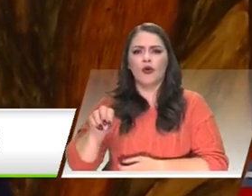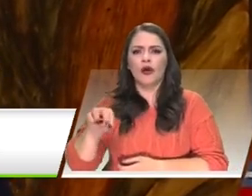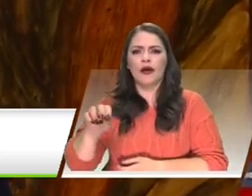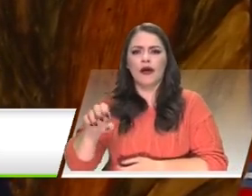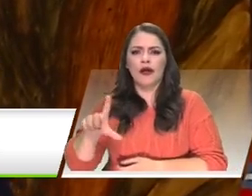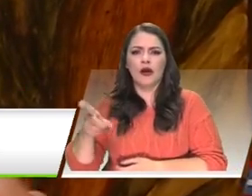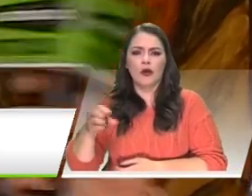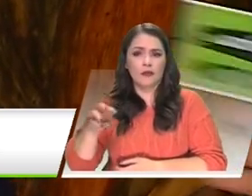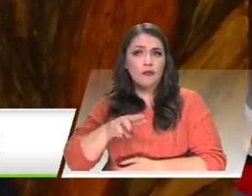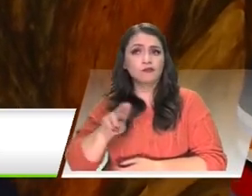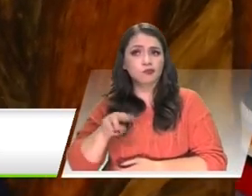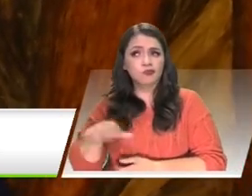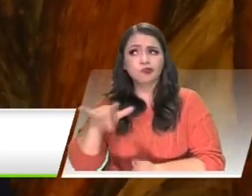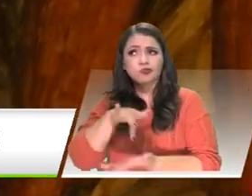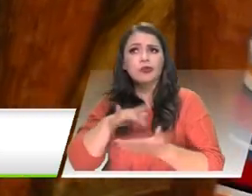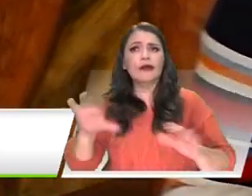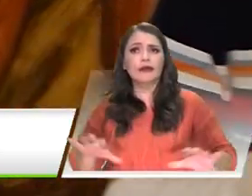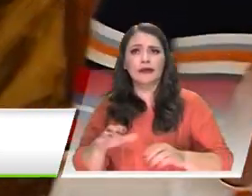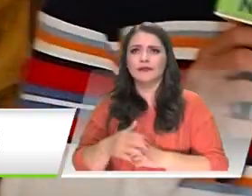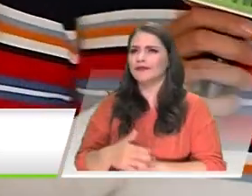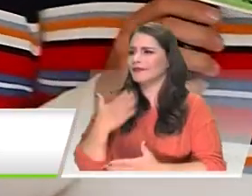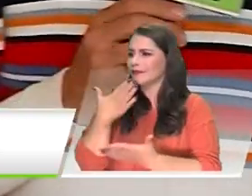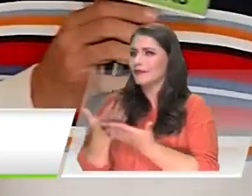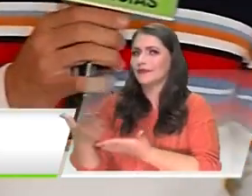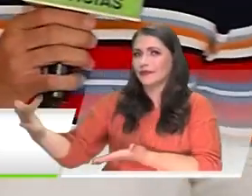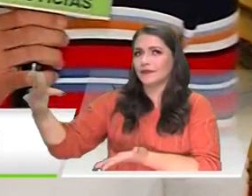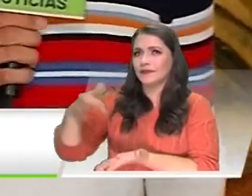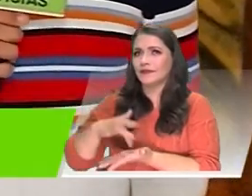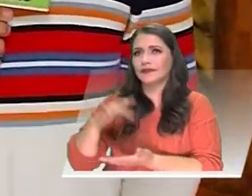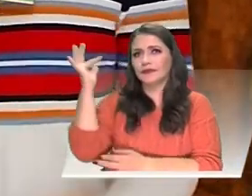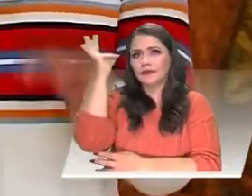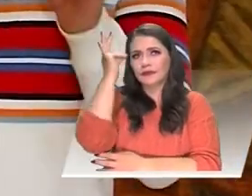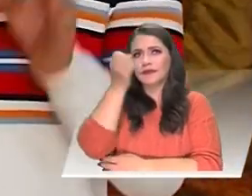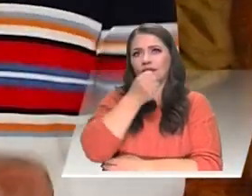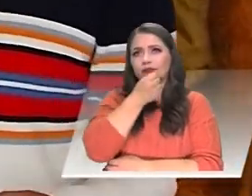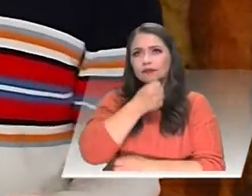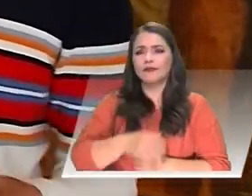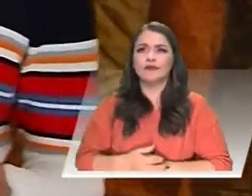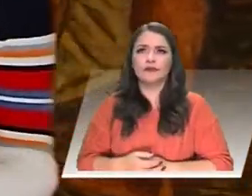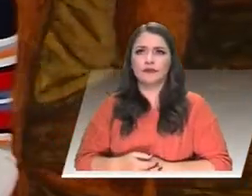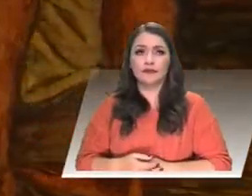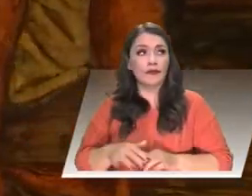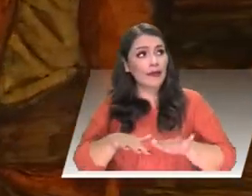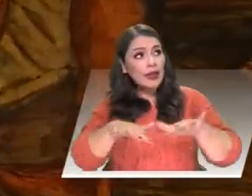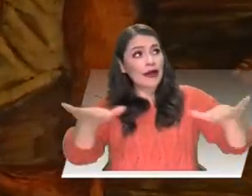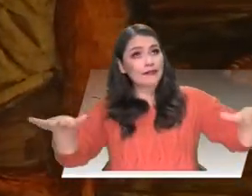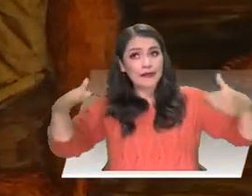sus actividades acá. Gracias por acompañarnos en Entretenimiento de Teleantioquia Noticias. Y esta casa